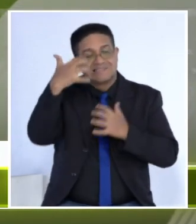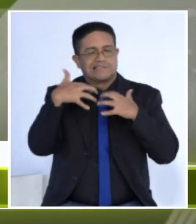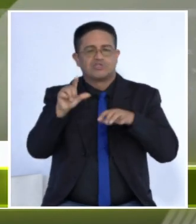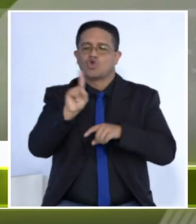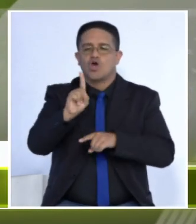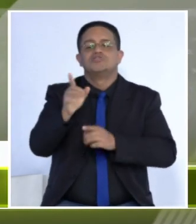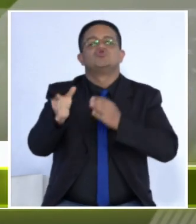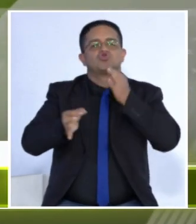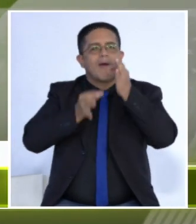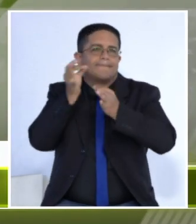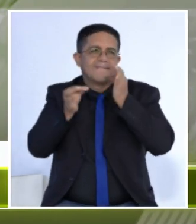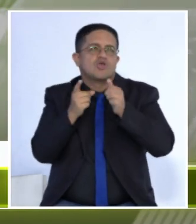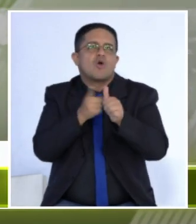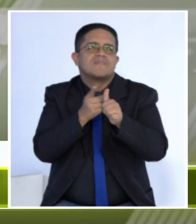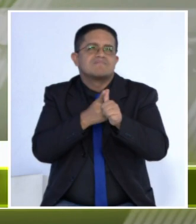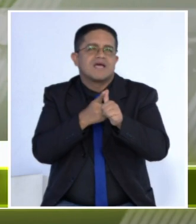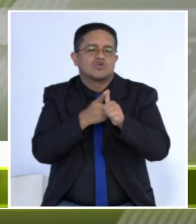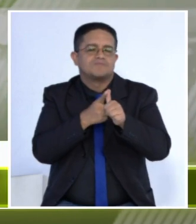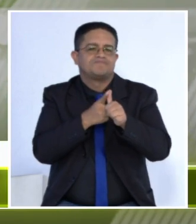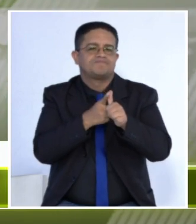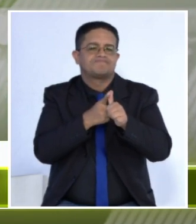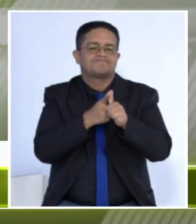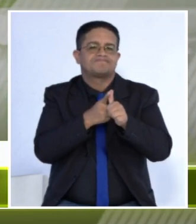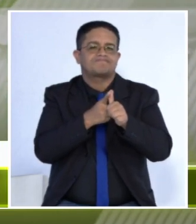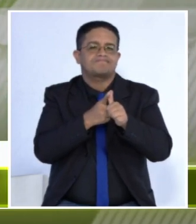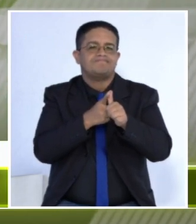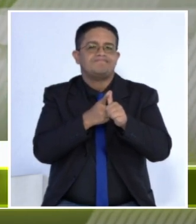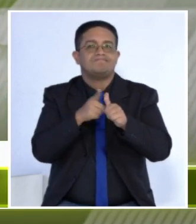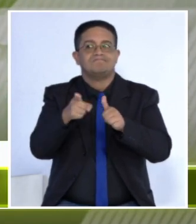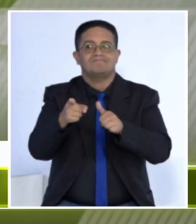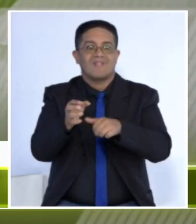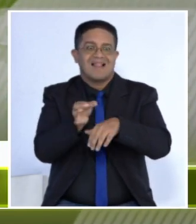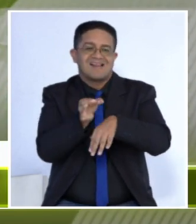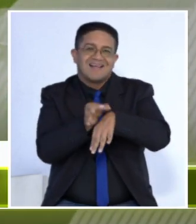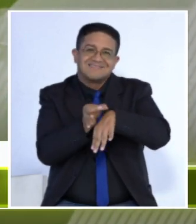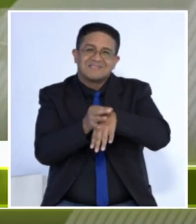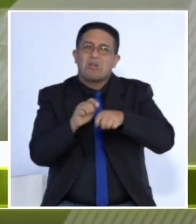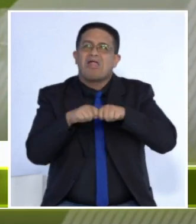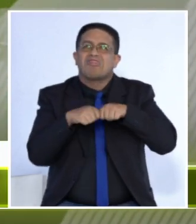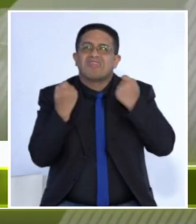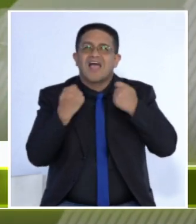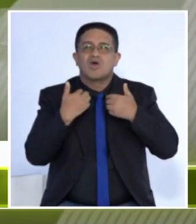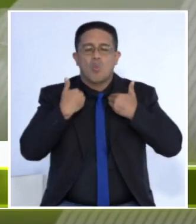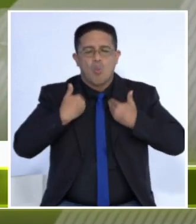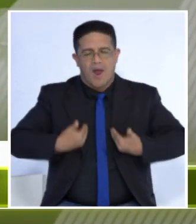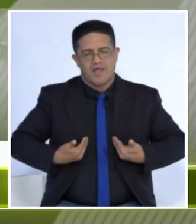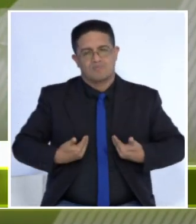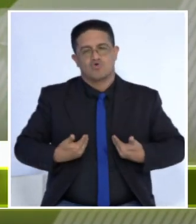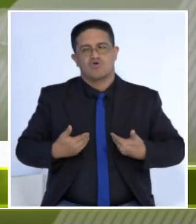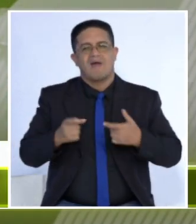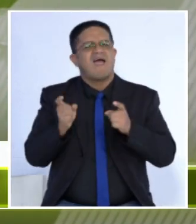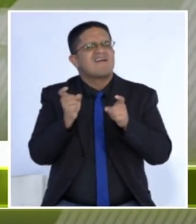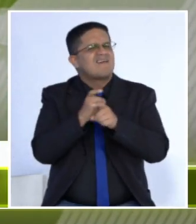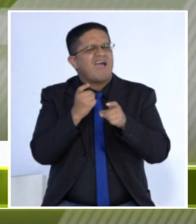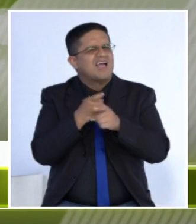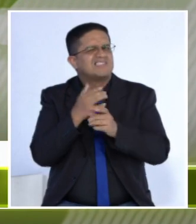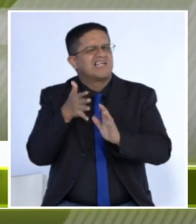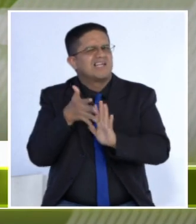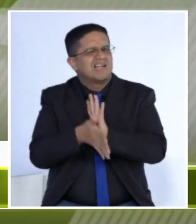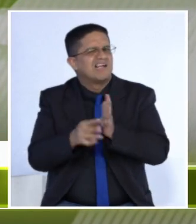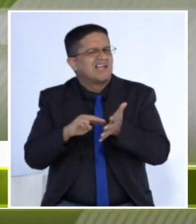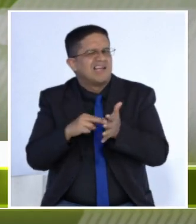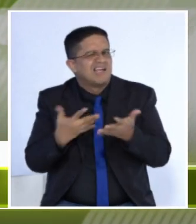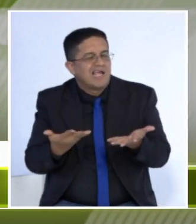paciente, la célula que se va a dañar en nuestro cuerpo, porque ¿qué es el cáncer? Una célula que de